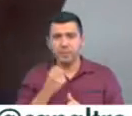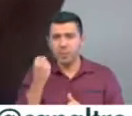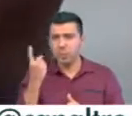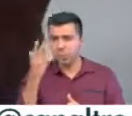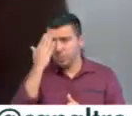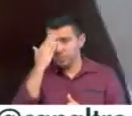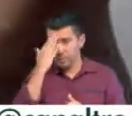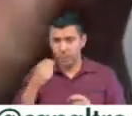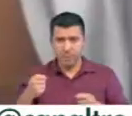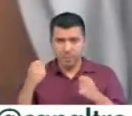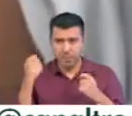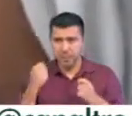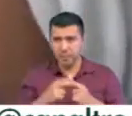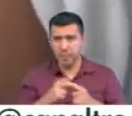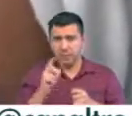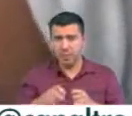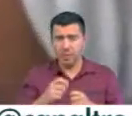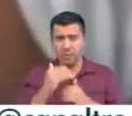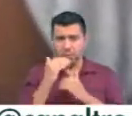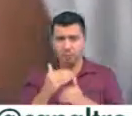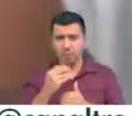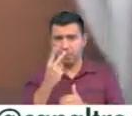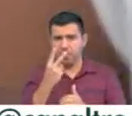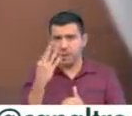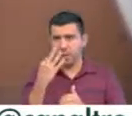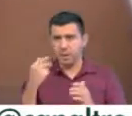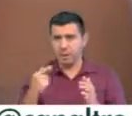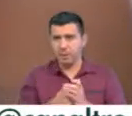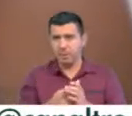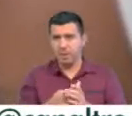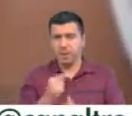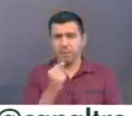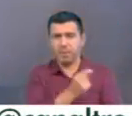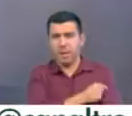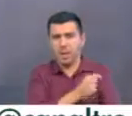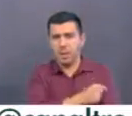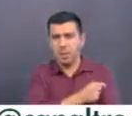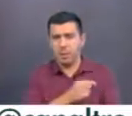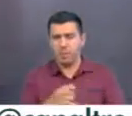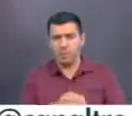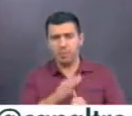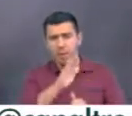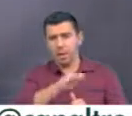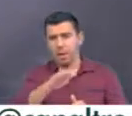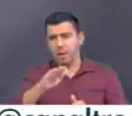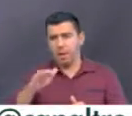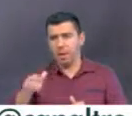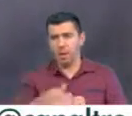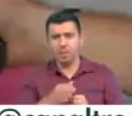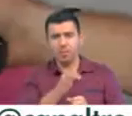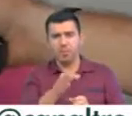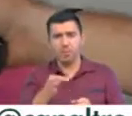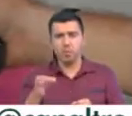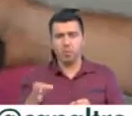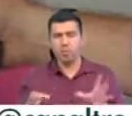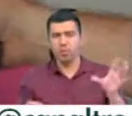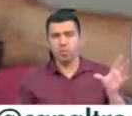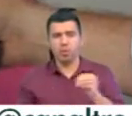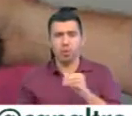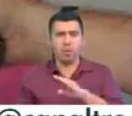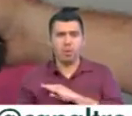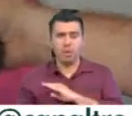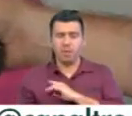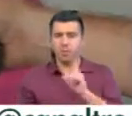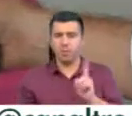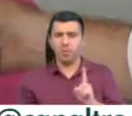de 23.000 vacunas y los municipios a los cuales hemos llamado hoy, por eso no son todos los alcaldes sino los más